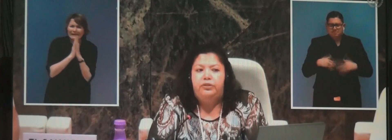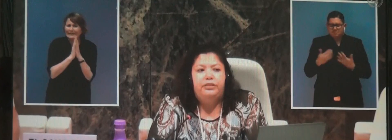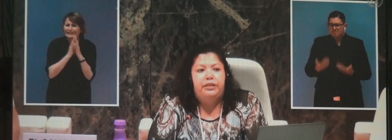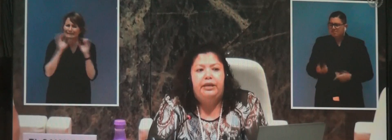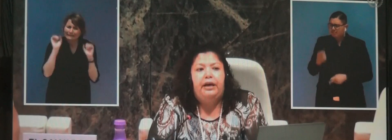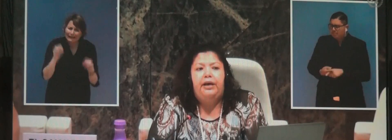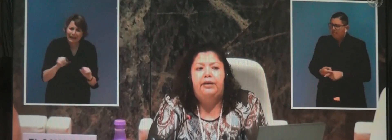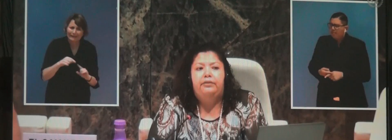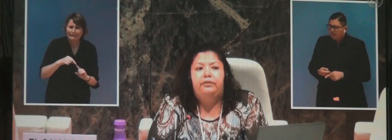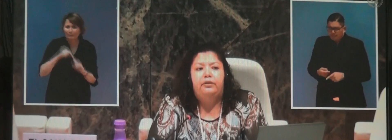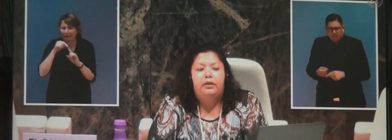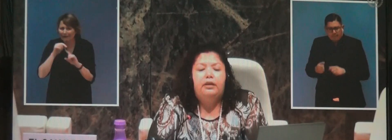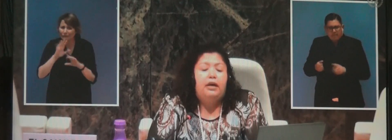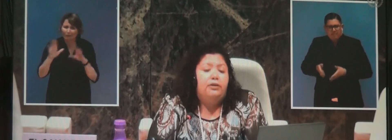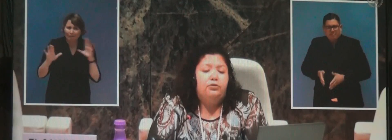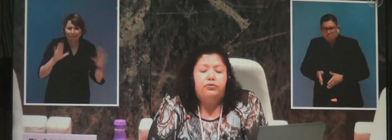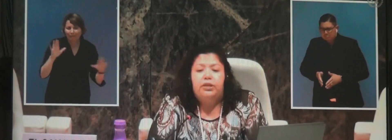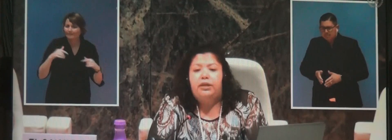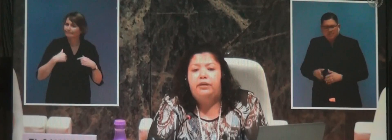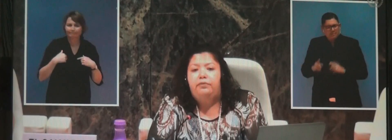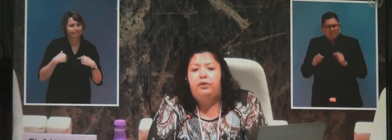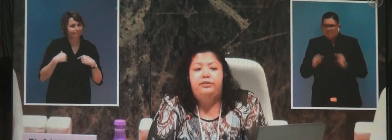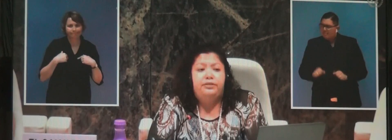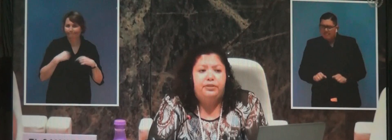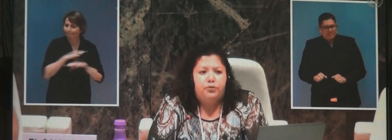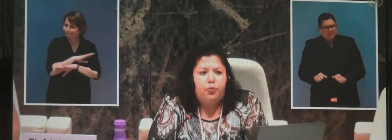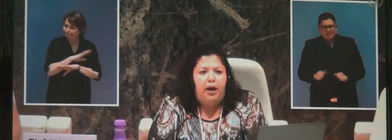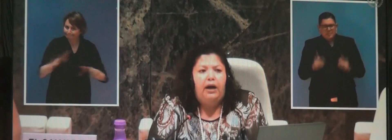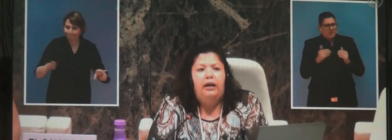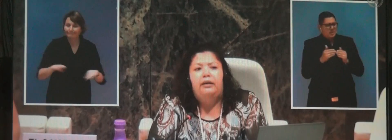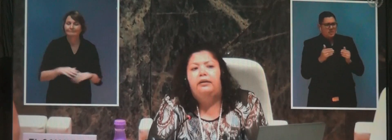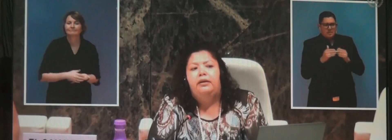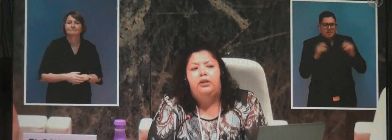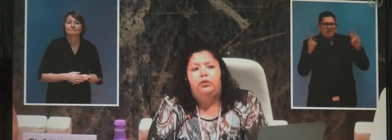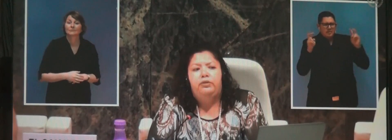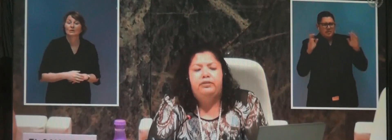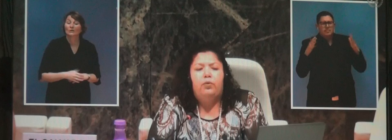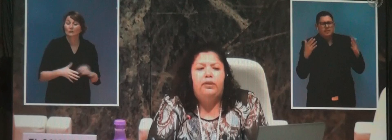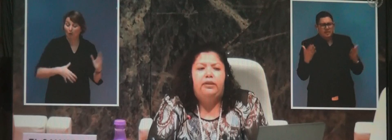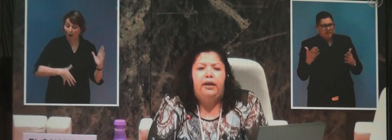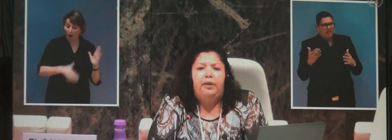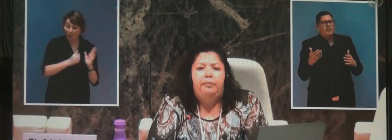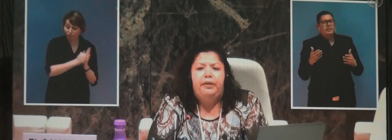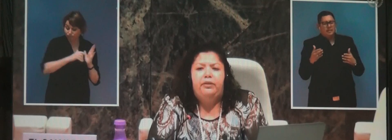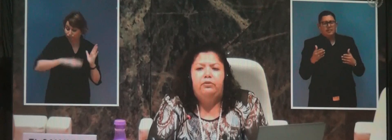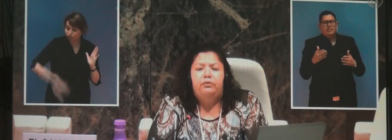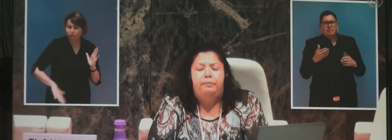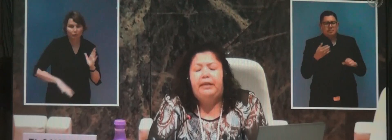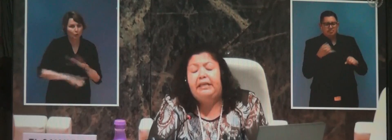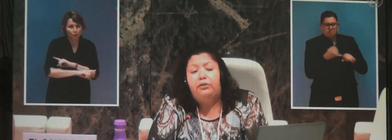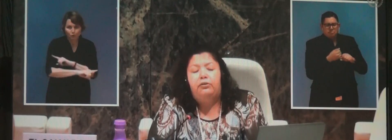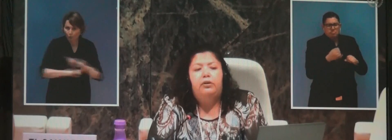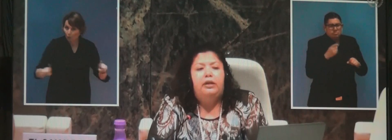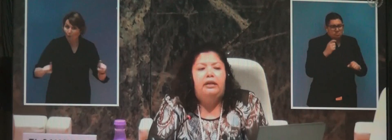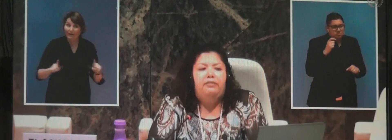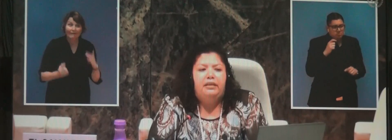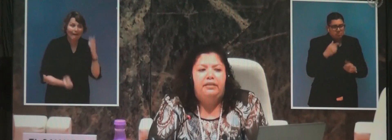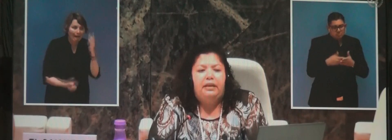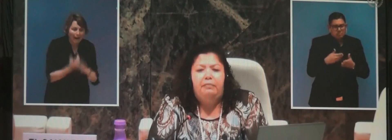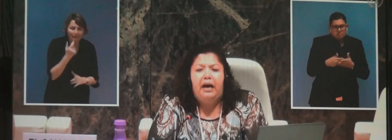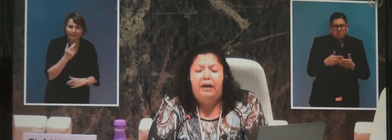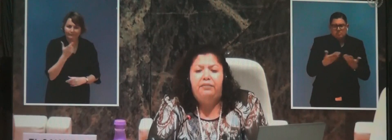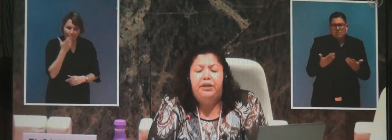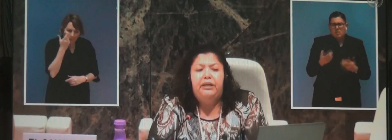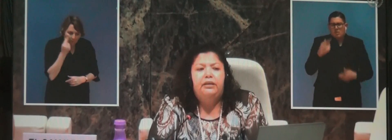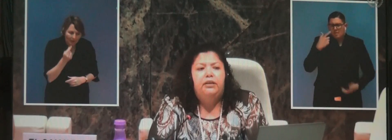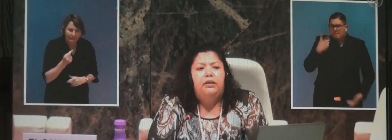embarazo, ni siquiera en casos de violencia sexual, donde se encuentra el peligro la vida de